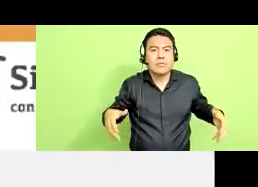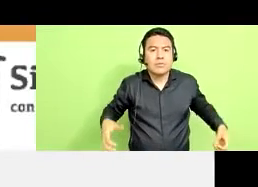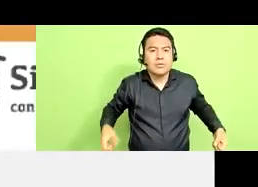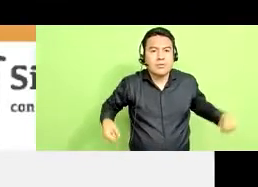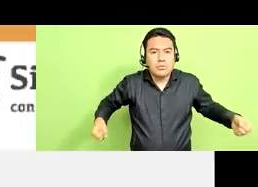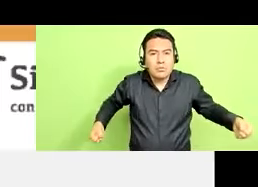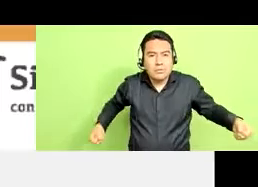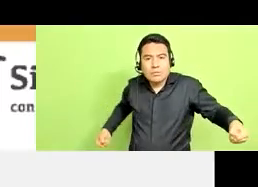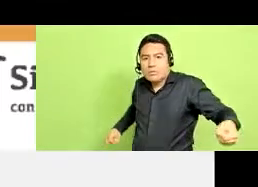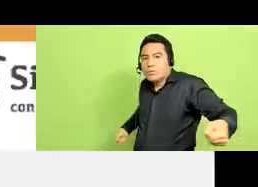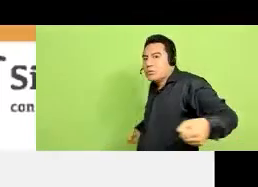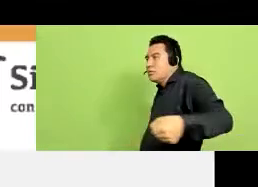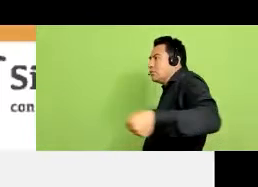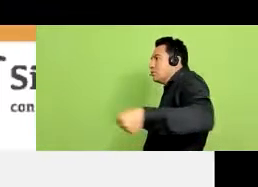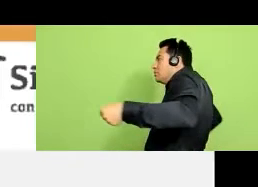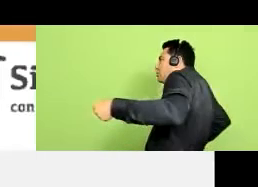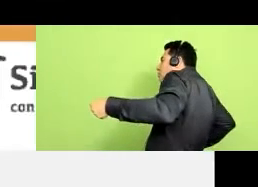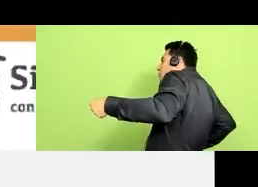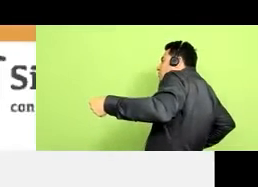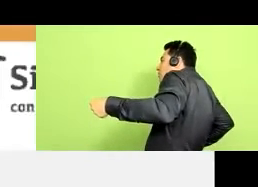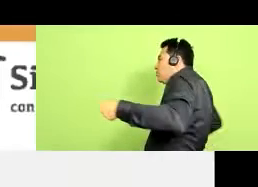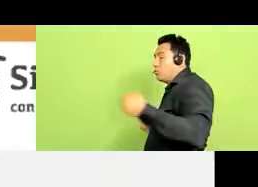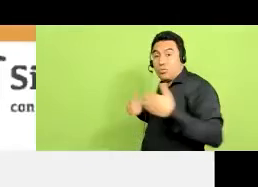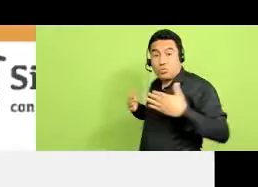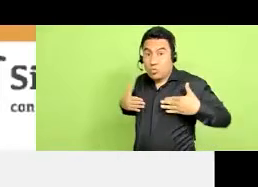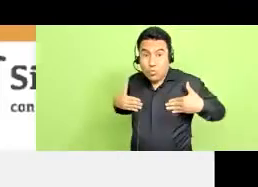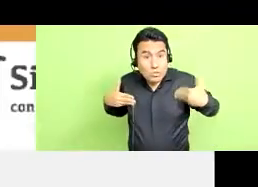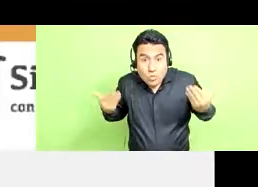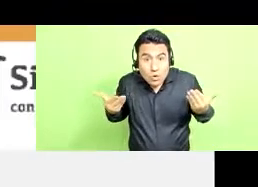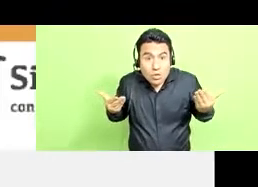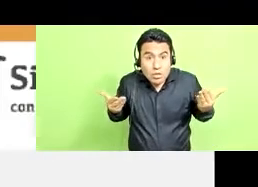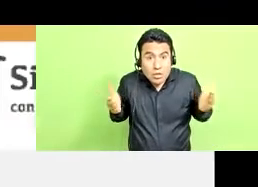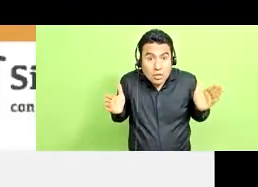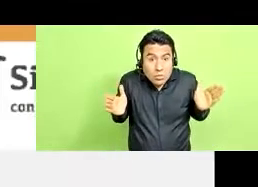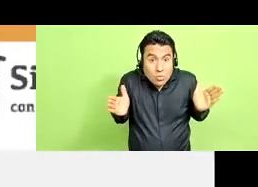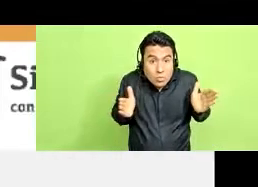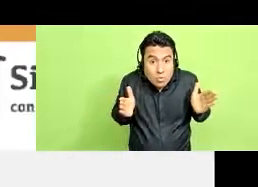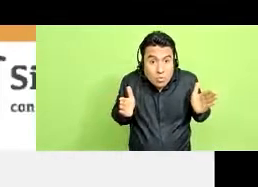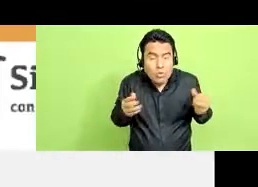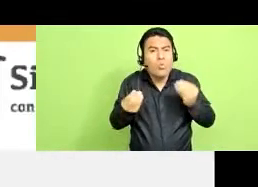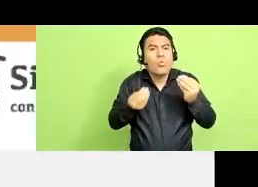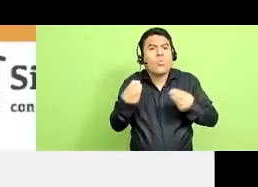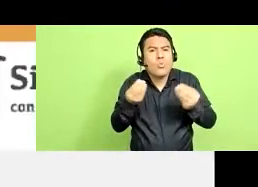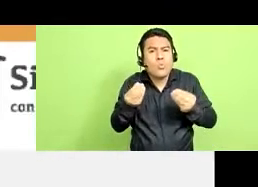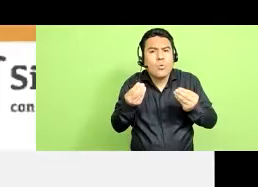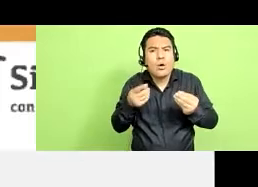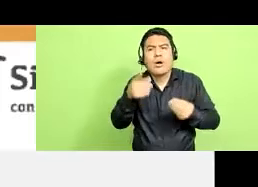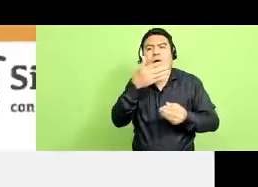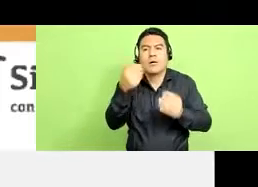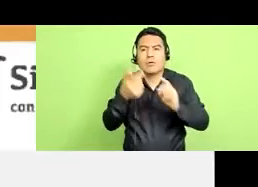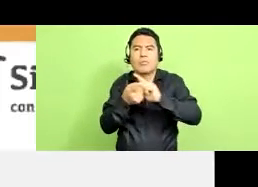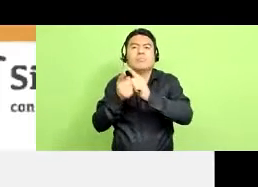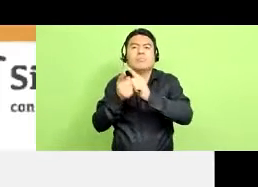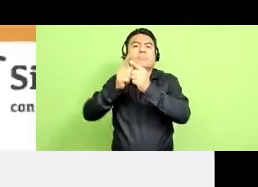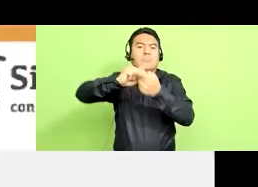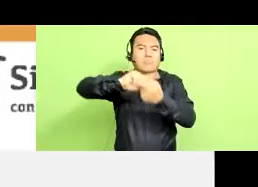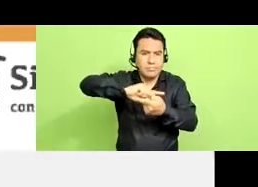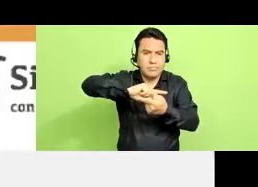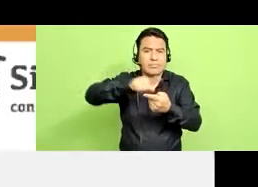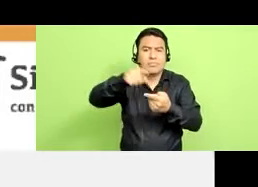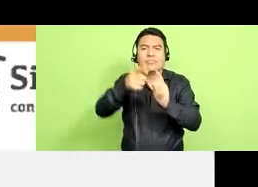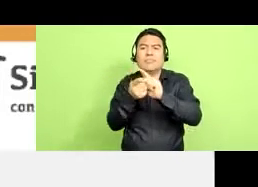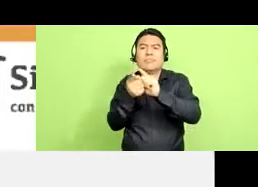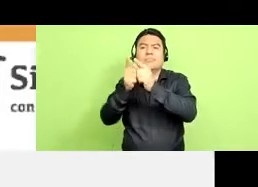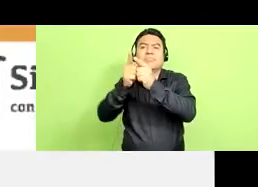para el radio de giro en una forma infinita a una silla de ruedas en la parte interna de este ascensor que se